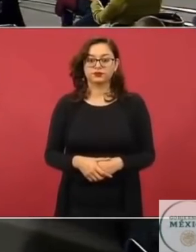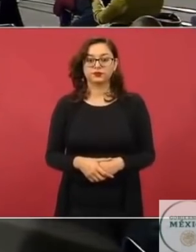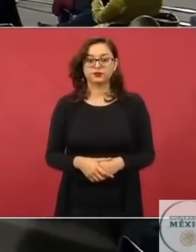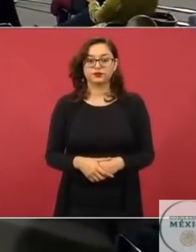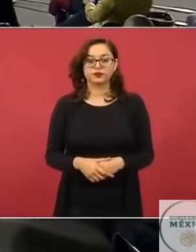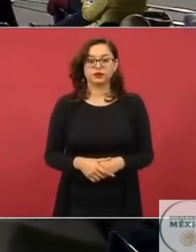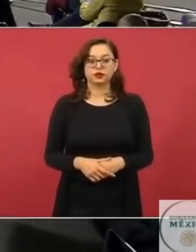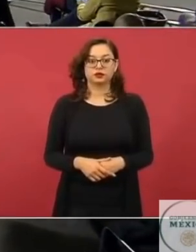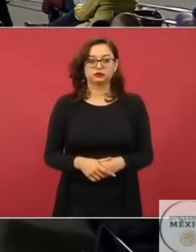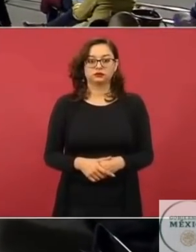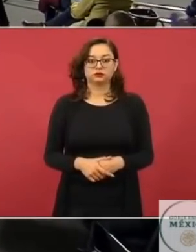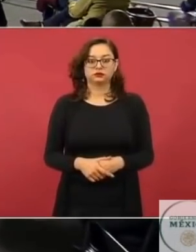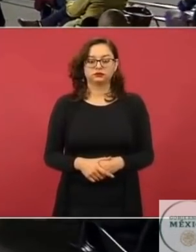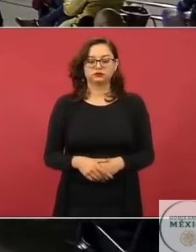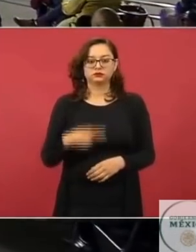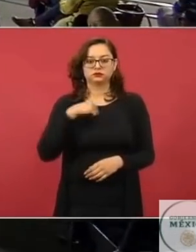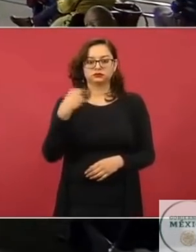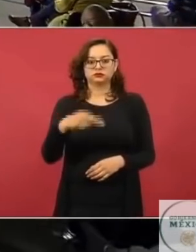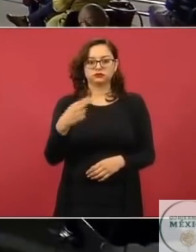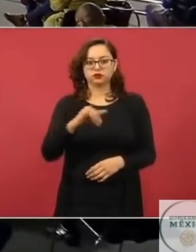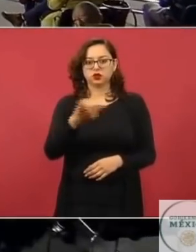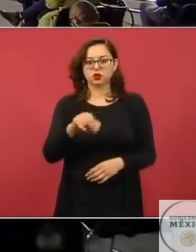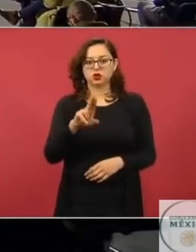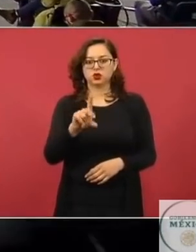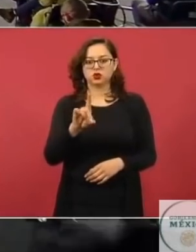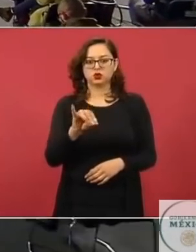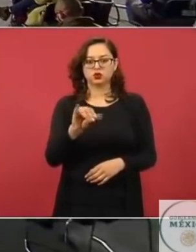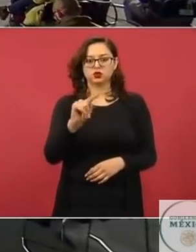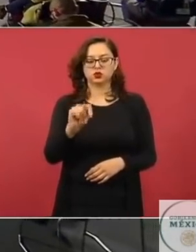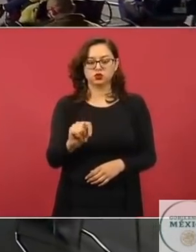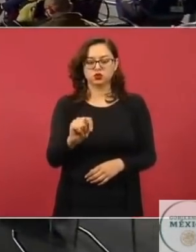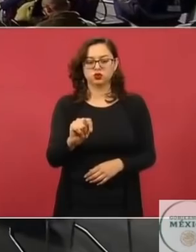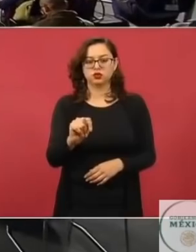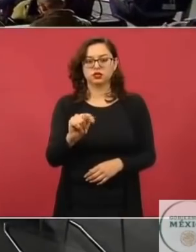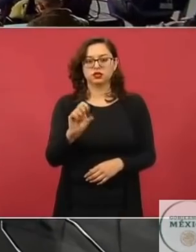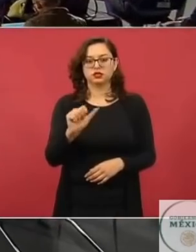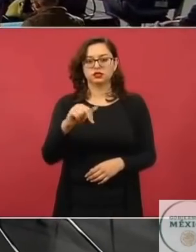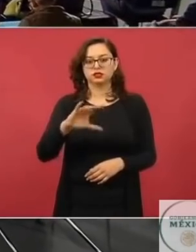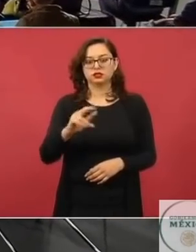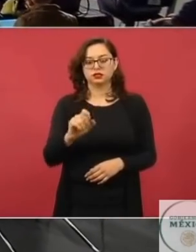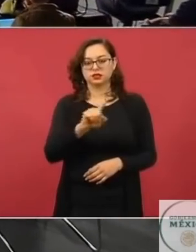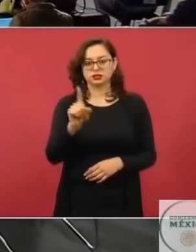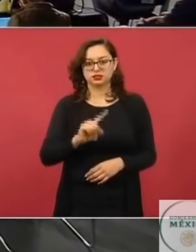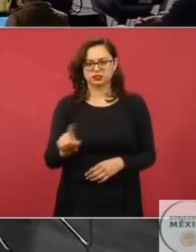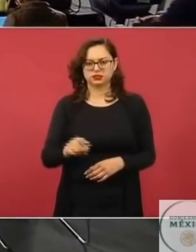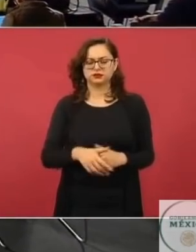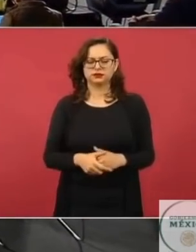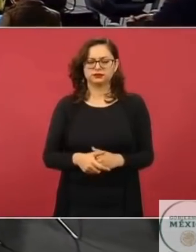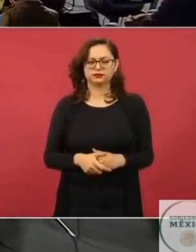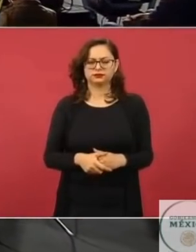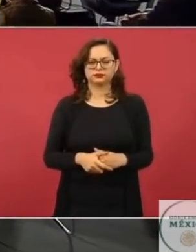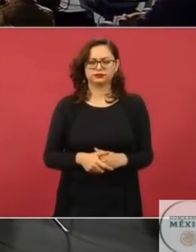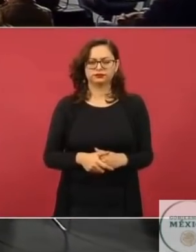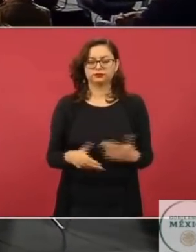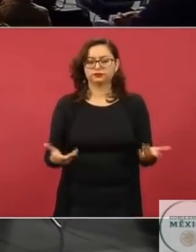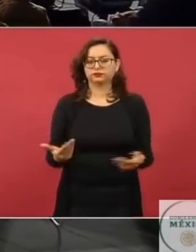Gracias, presidente. Buenos días. Judith Sánchez Reyes, corresponsal de Imagen del Golfo de Veracruz. Presidente, hace unos días se dio la detención